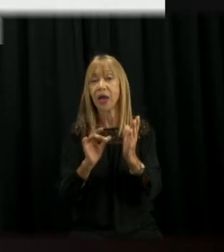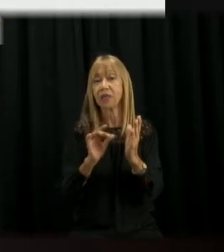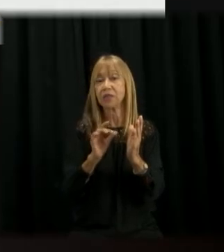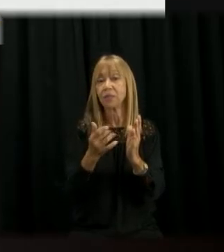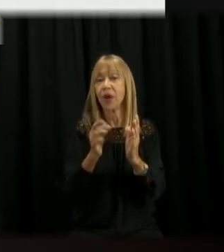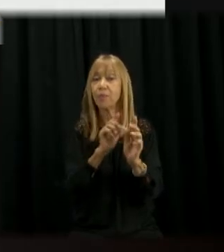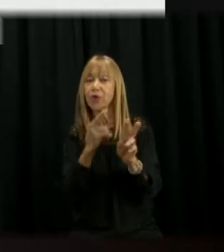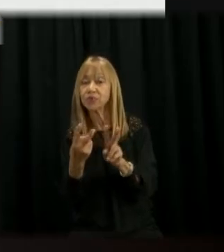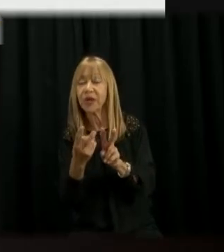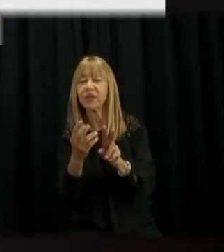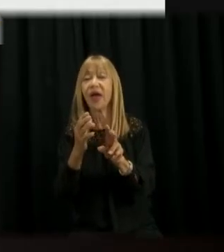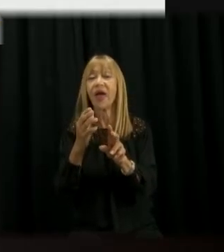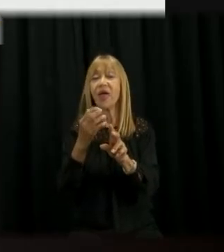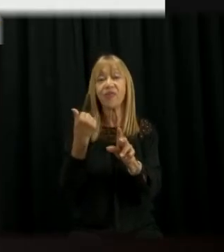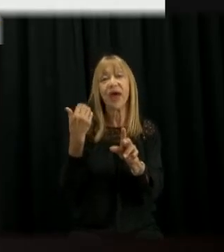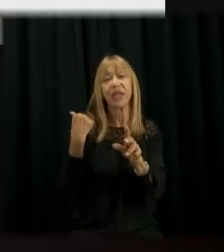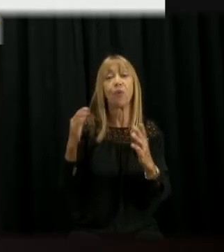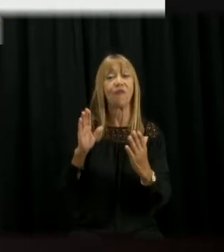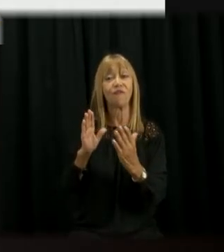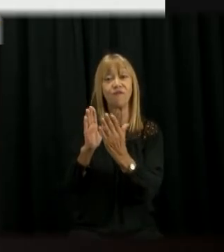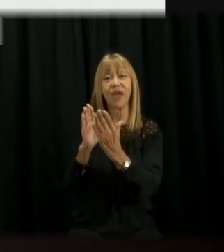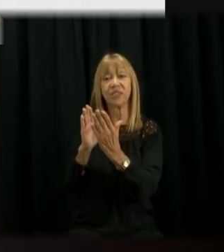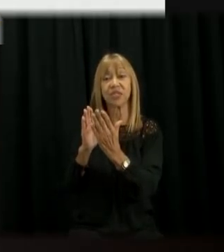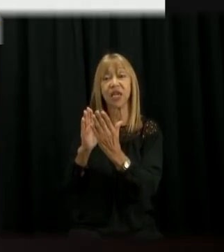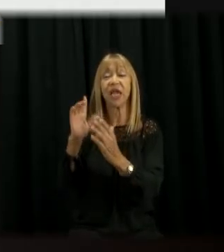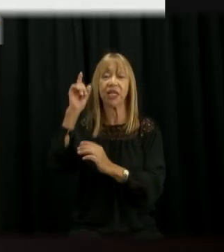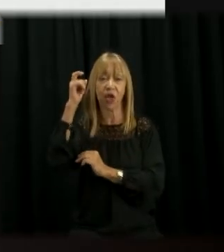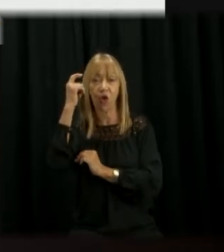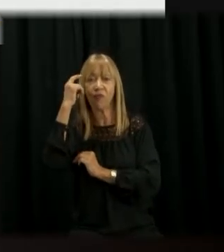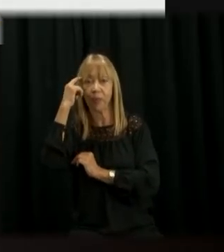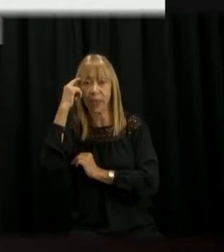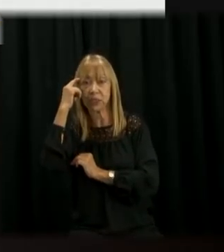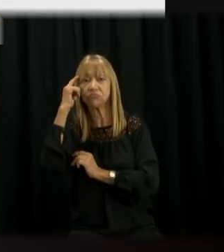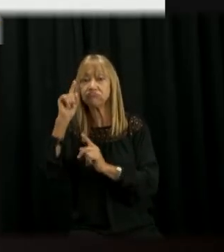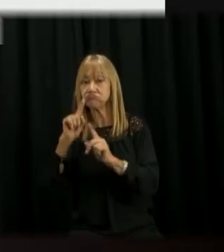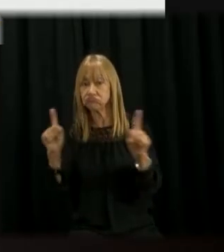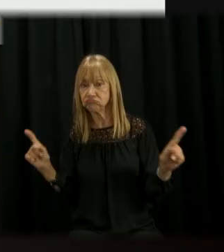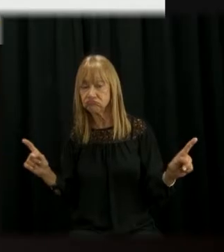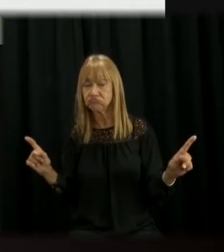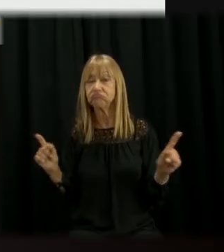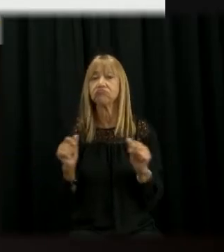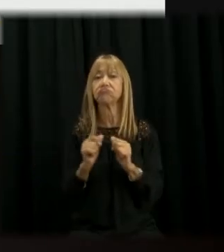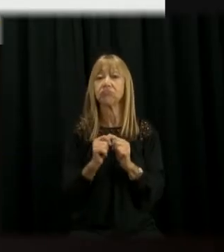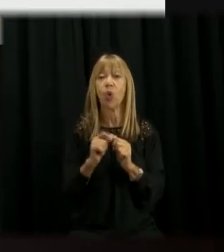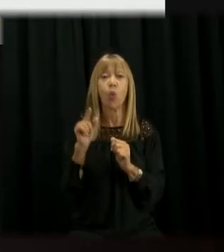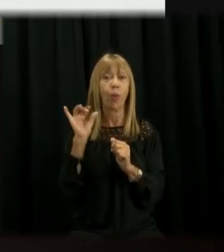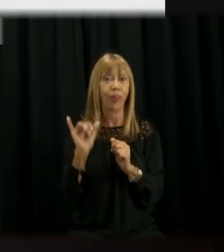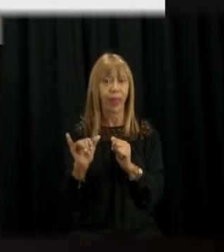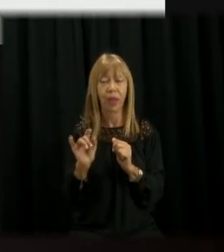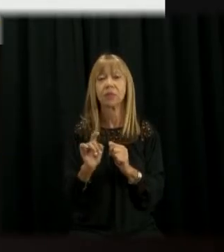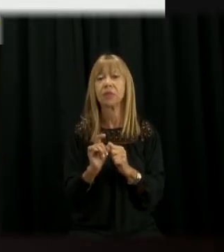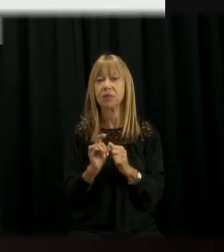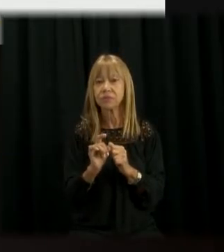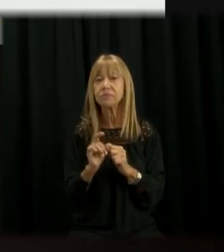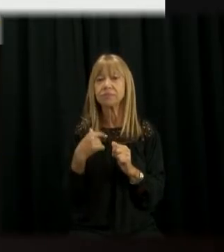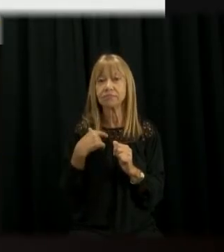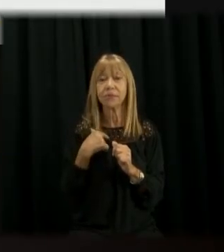de una manera que es se asemeja en complejidad a aquella del